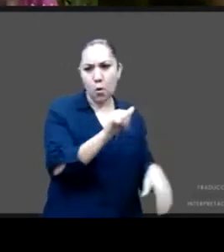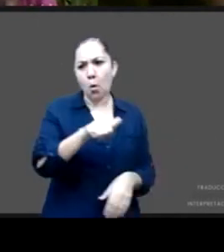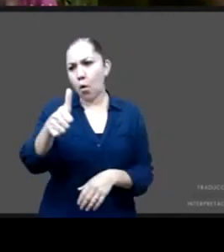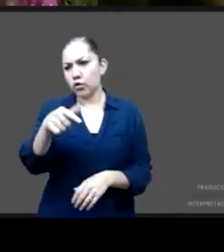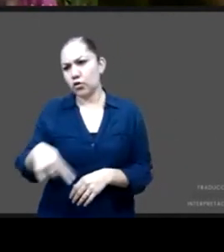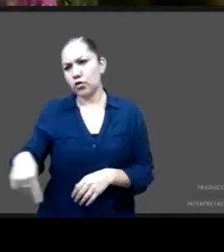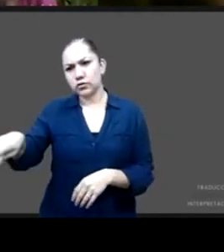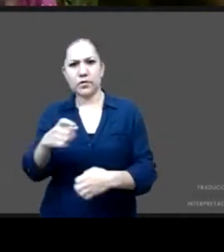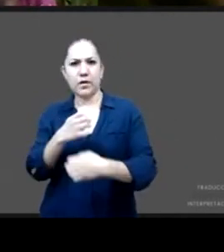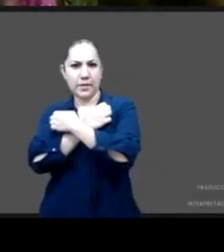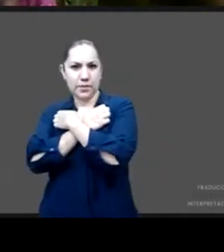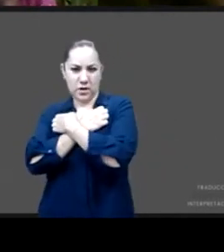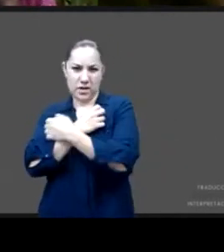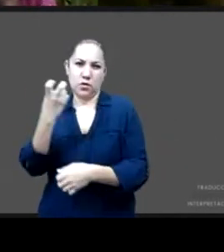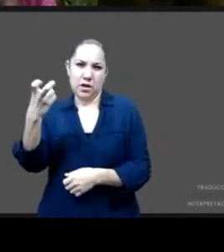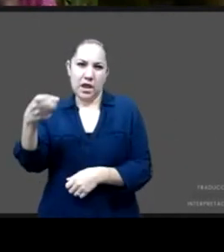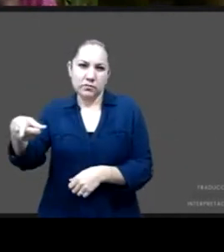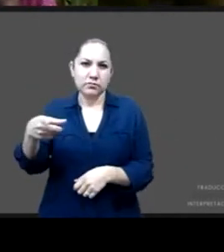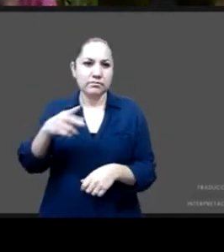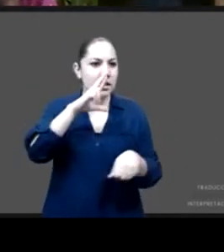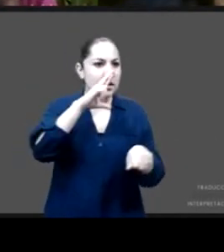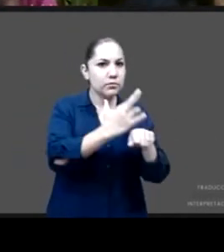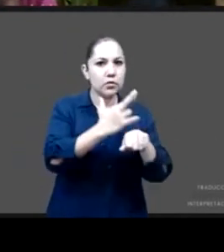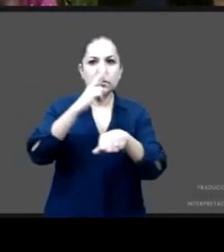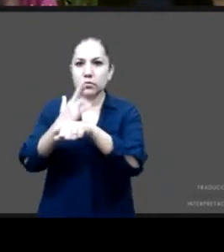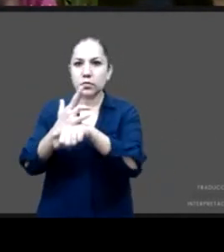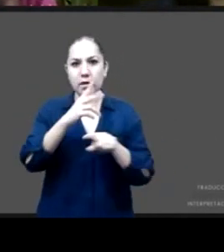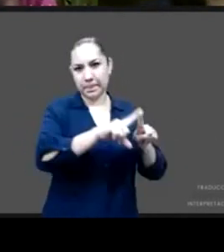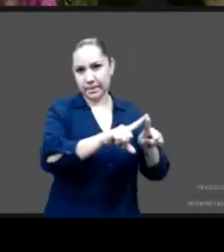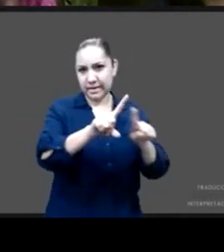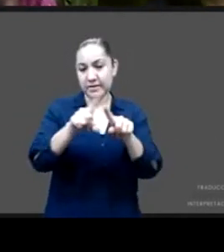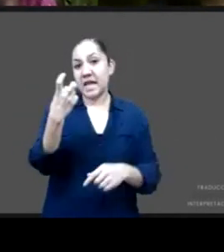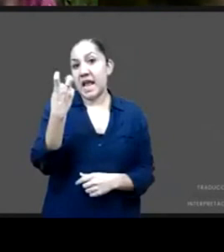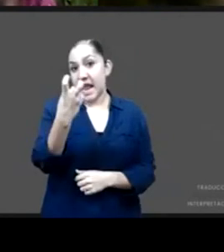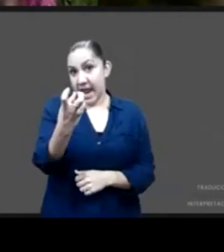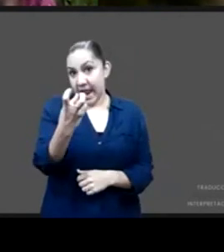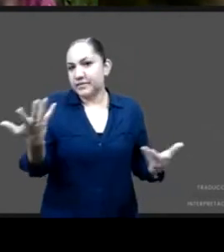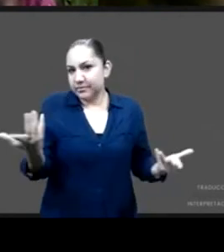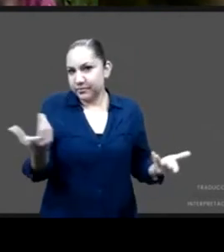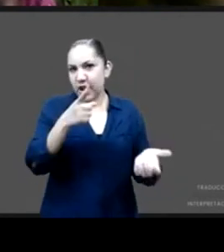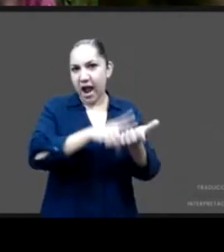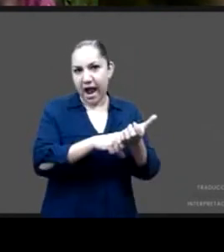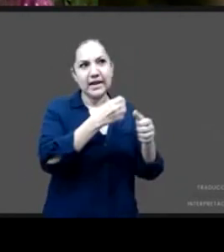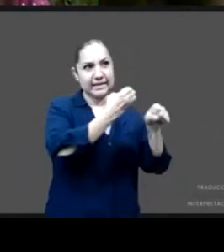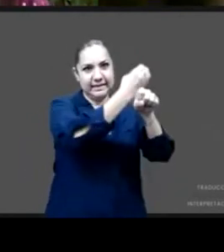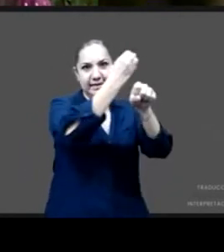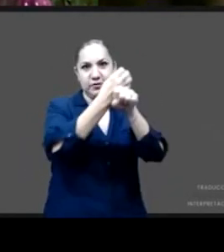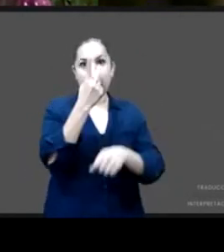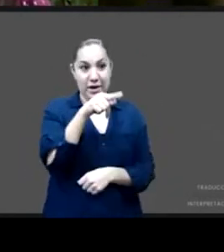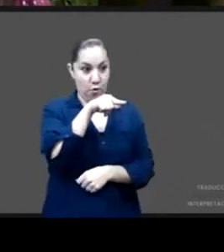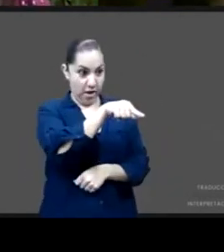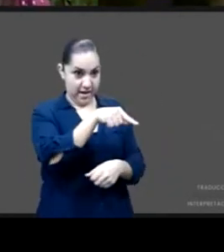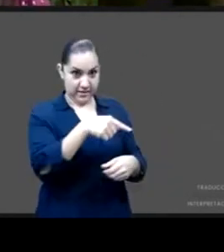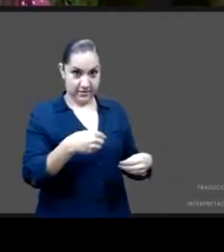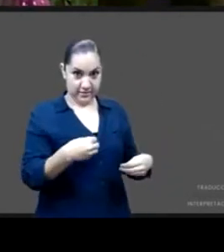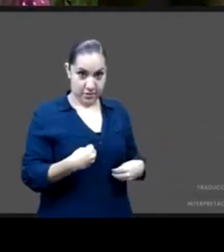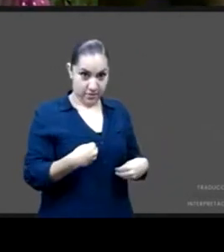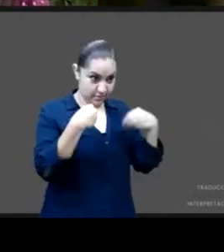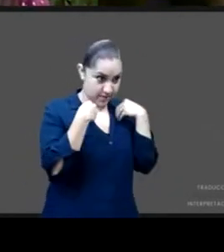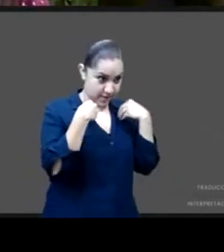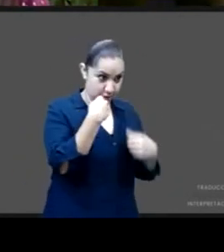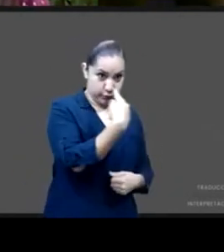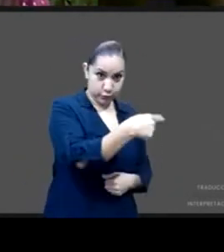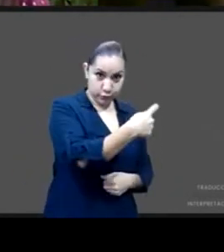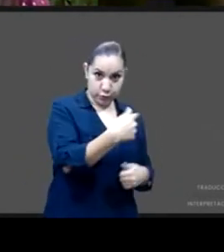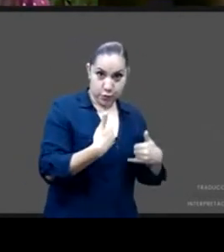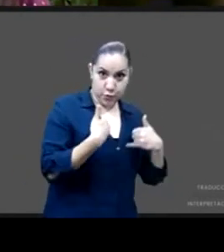tiene una responsabilidad diferente pues eso será en las entidades no en la vida de los muchachos ¿sí? la vida de los muchachos todo eso está